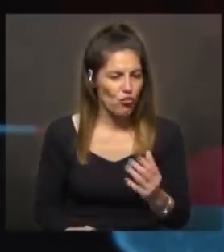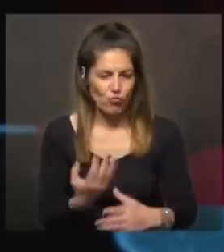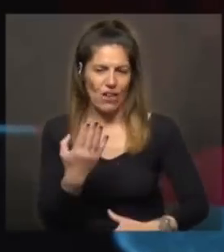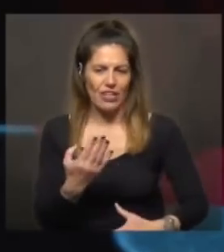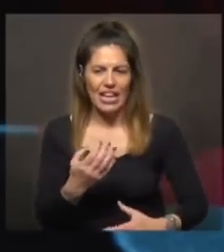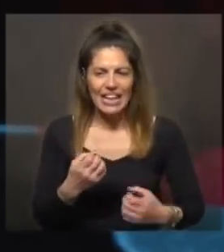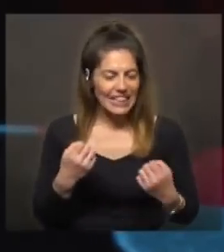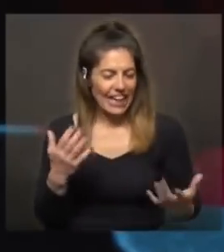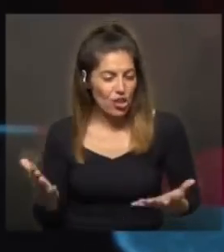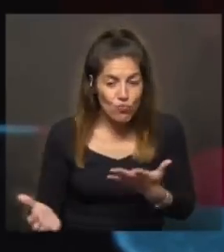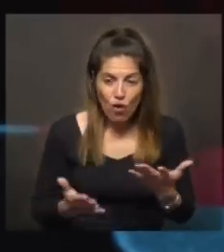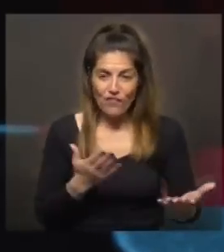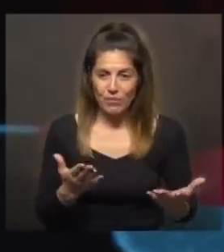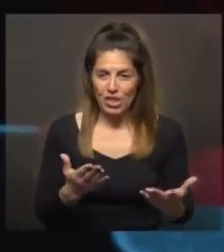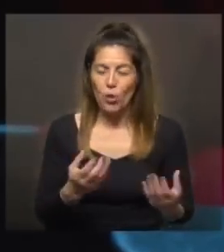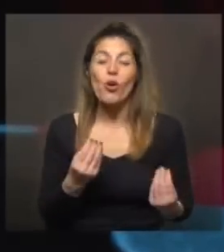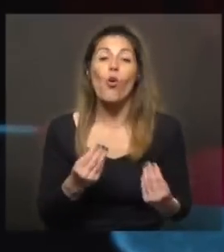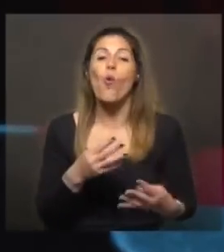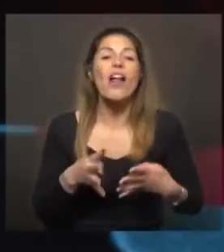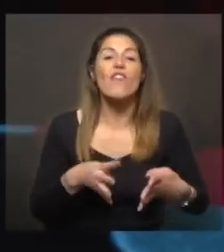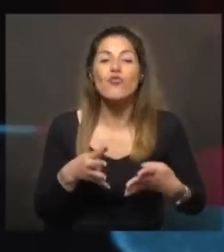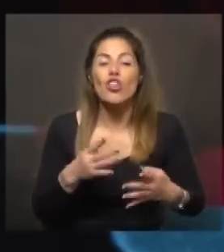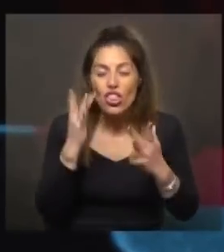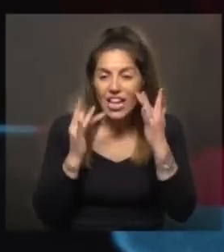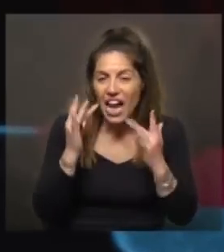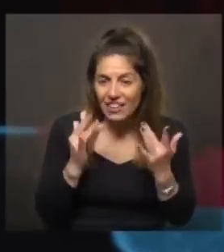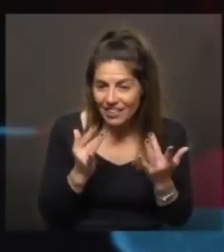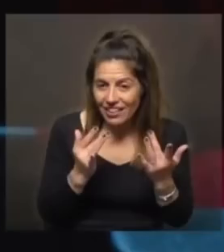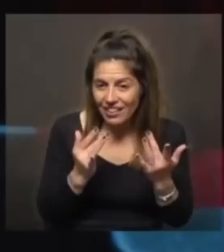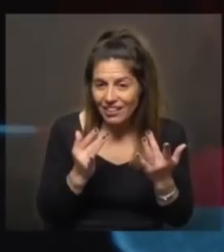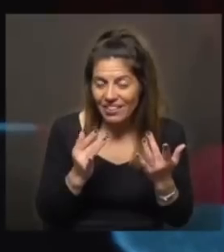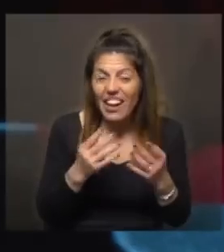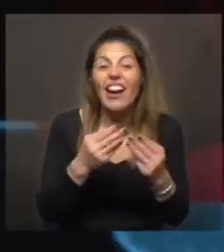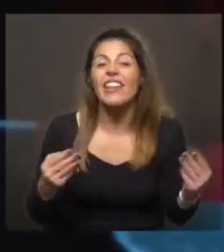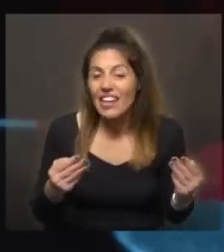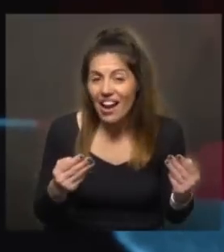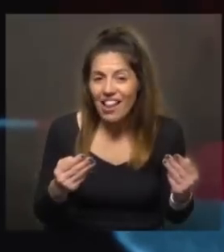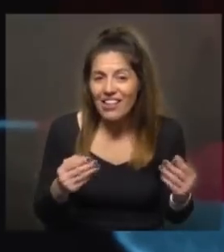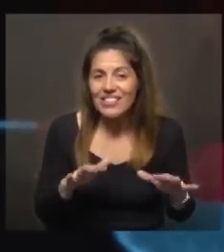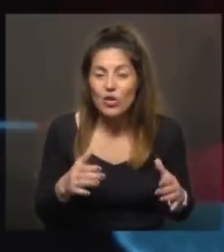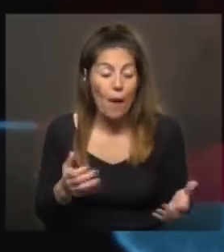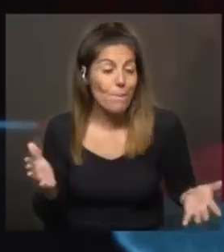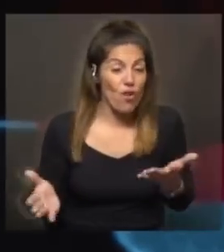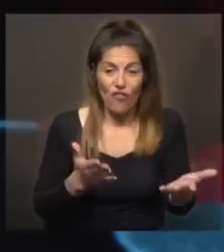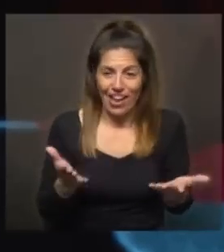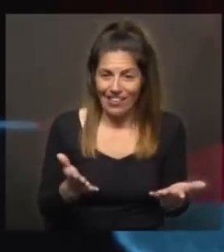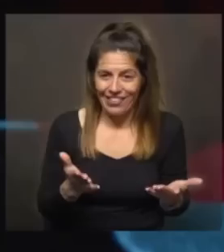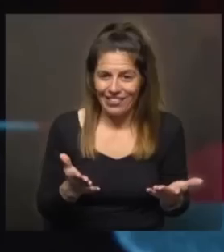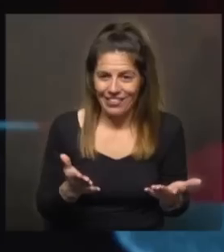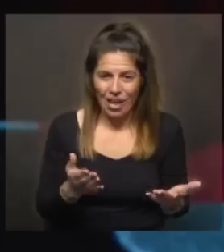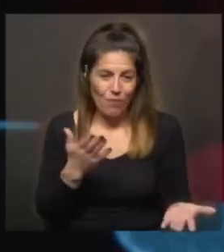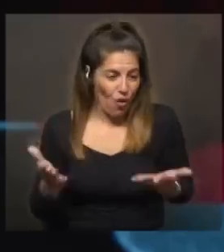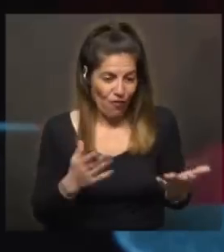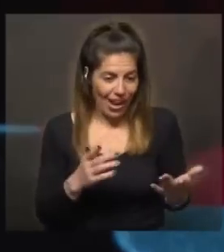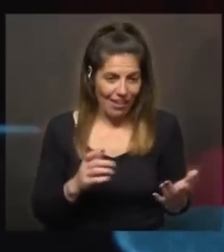genere un movimiento porque Cuál es la función sino del arte en general si no es mover el